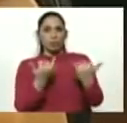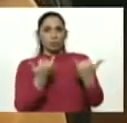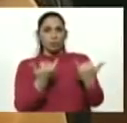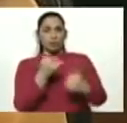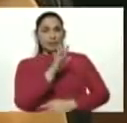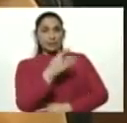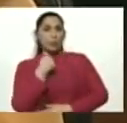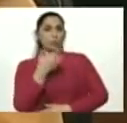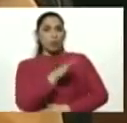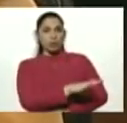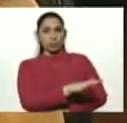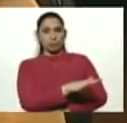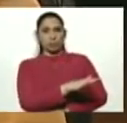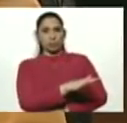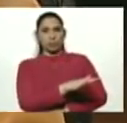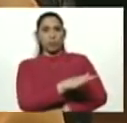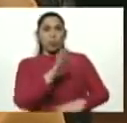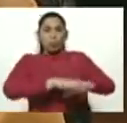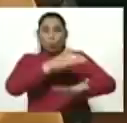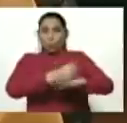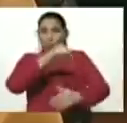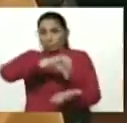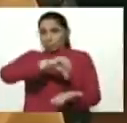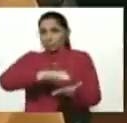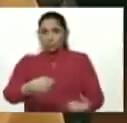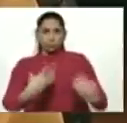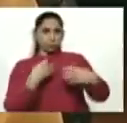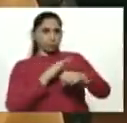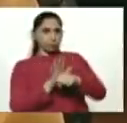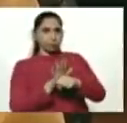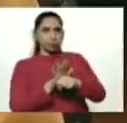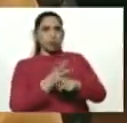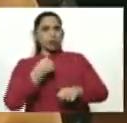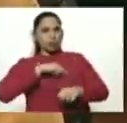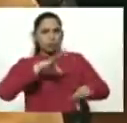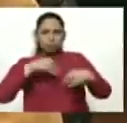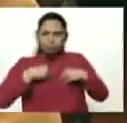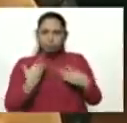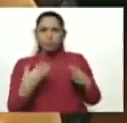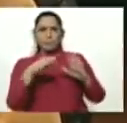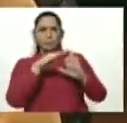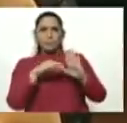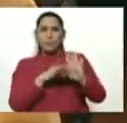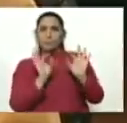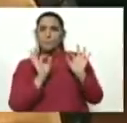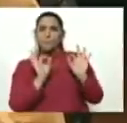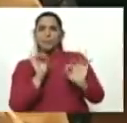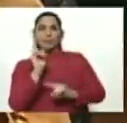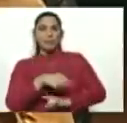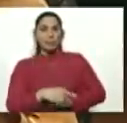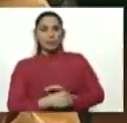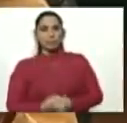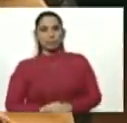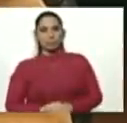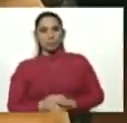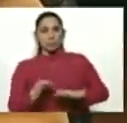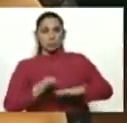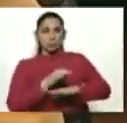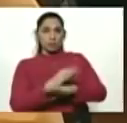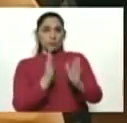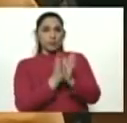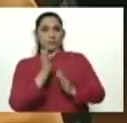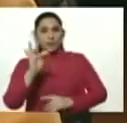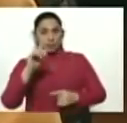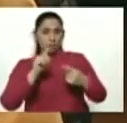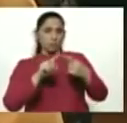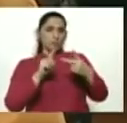5 fallecidos derivados de este foco, lo cual nos llevó a tomar medidas especiales también para el municipio San Francisco,